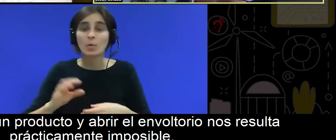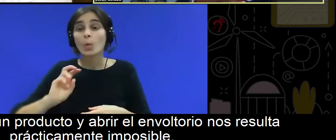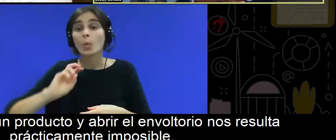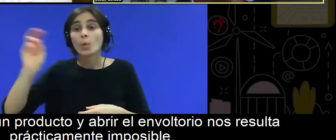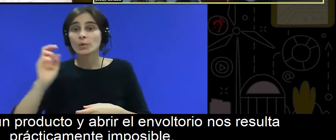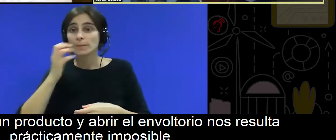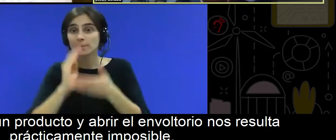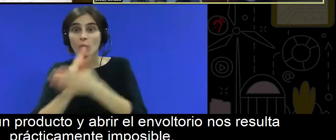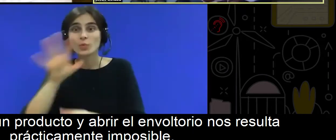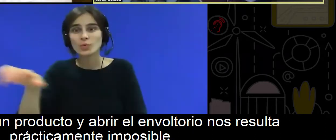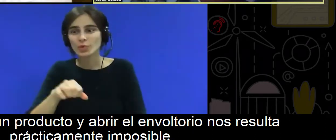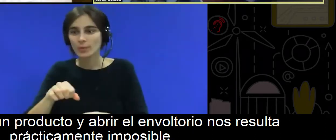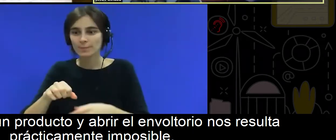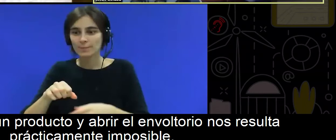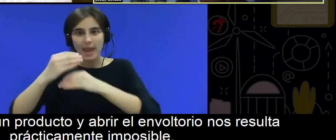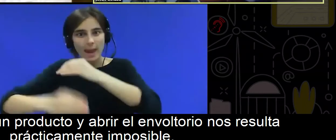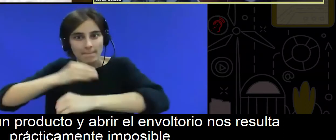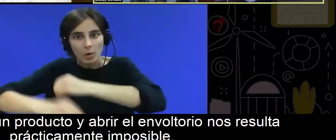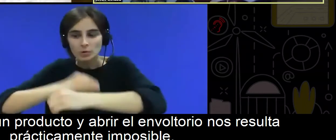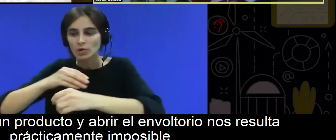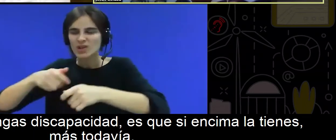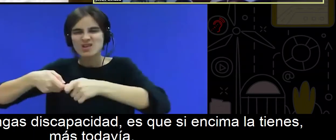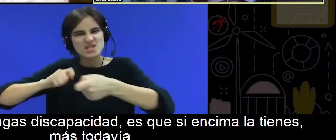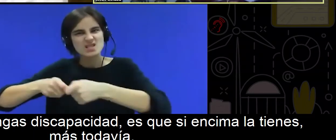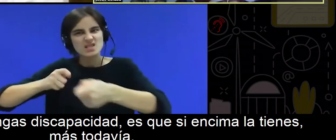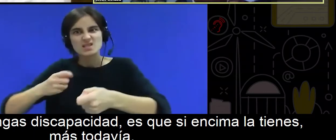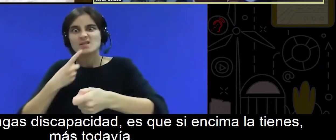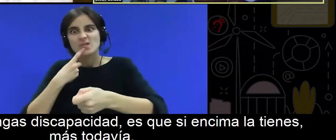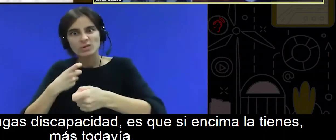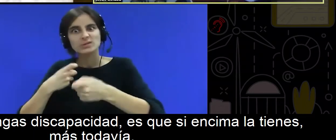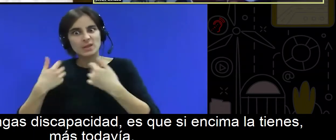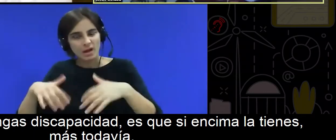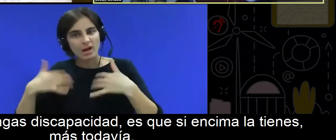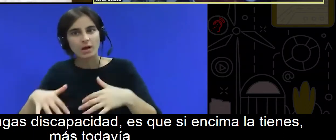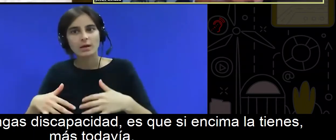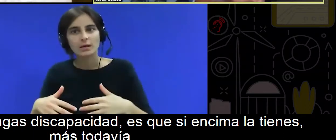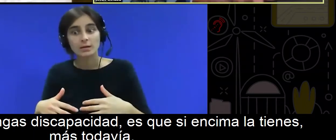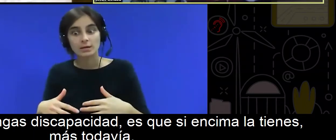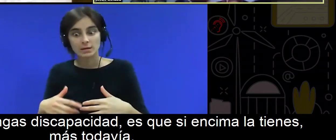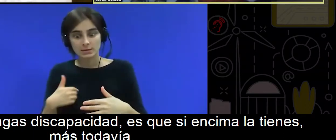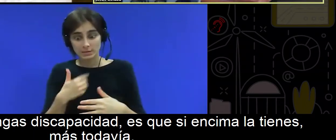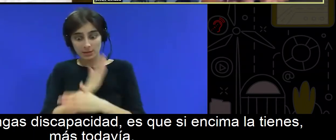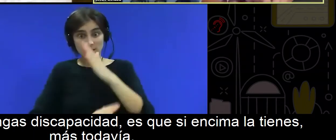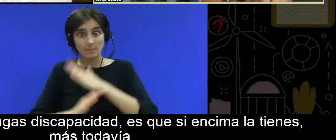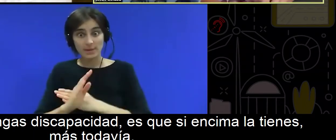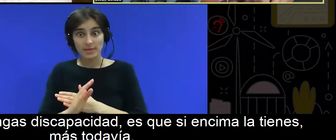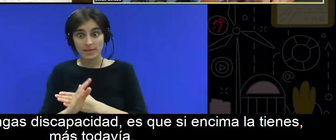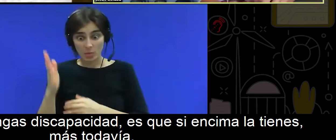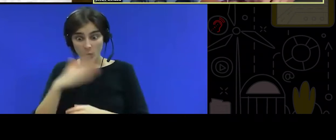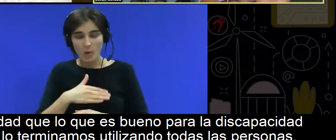prácticamente imposible, algo tan sencillo como abrir un envoltorio y ya no es que no tengas discapacidad, es que ya si encima la tienes, más todavía,